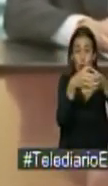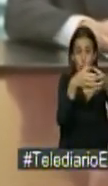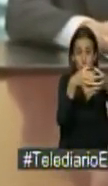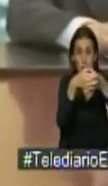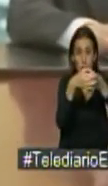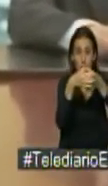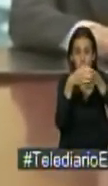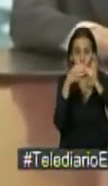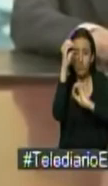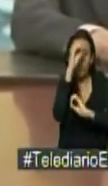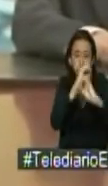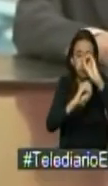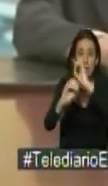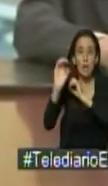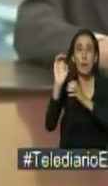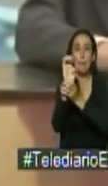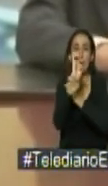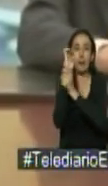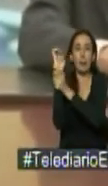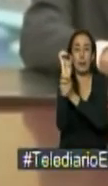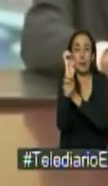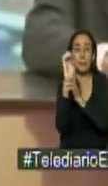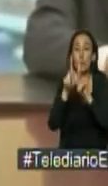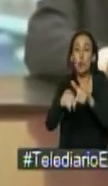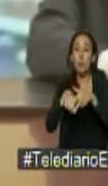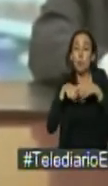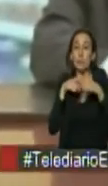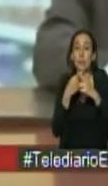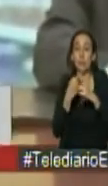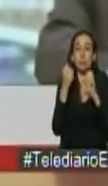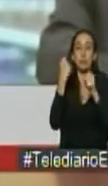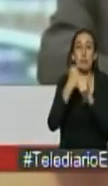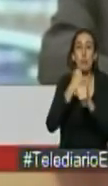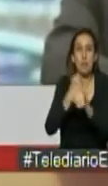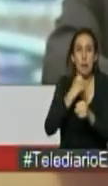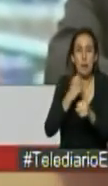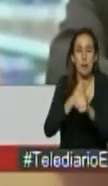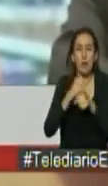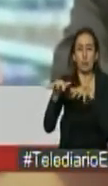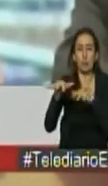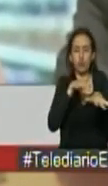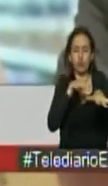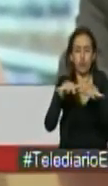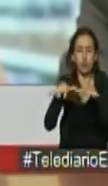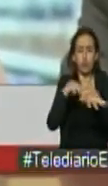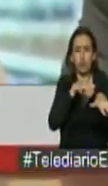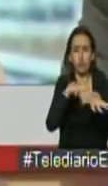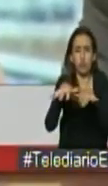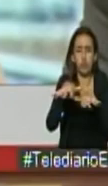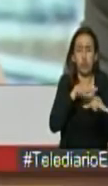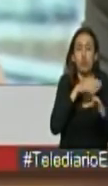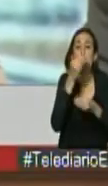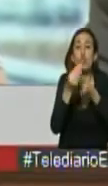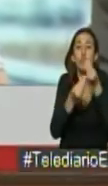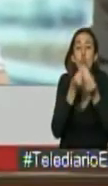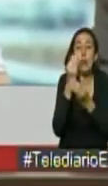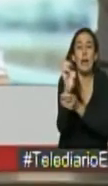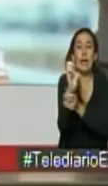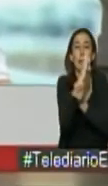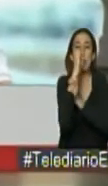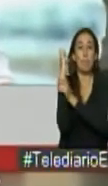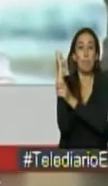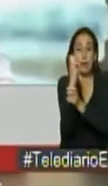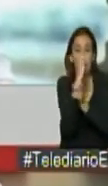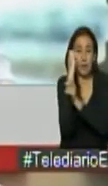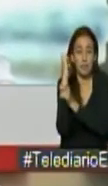Emergencia. Desde ese día hemos venido trabajando en función de coordinar de mejor forma la emergencia sanitaria declarada también